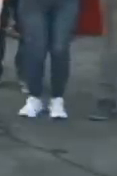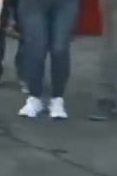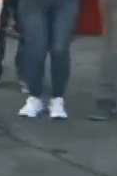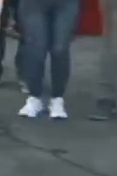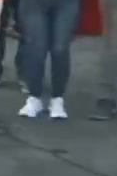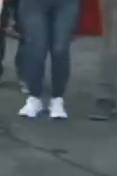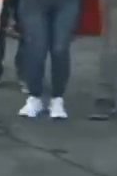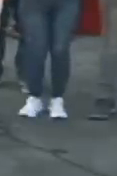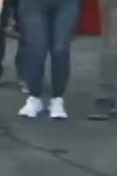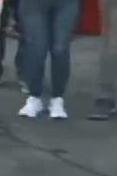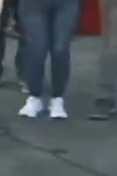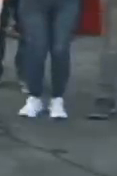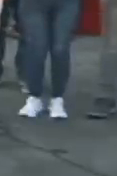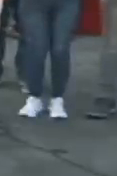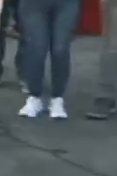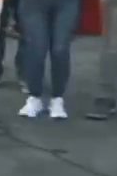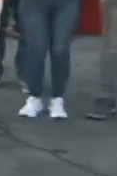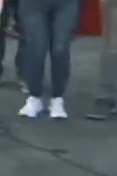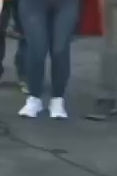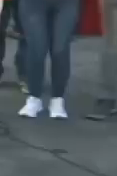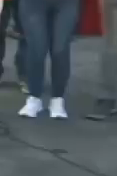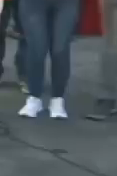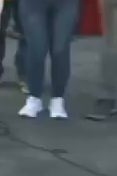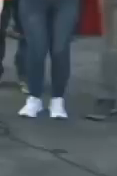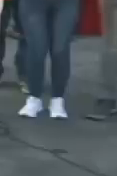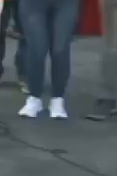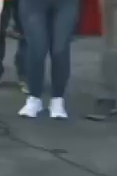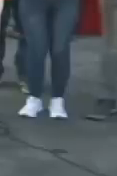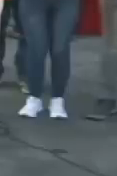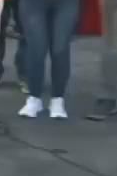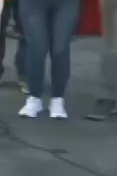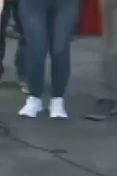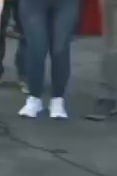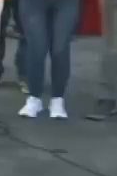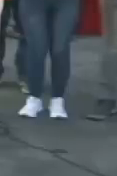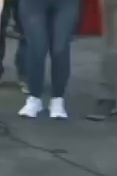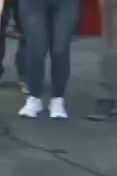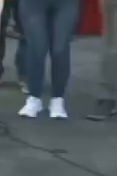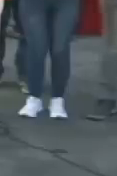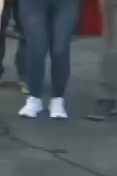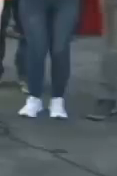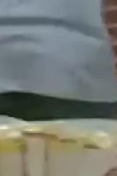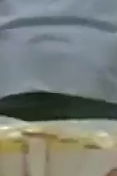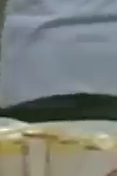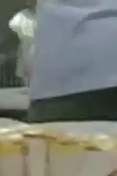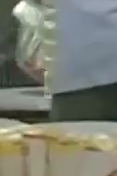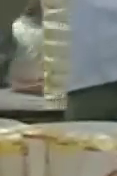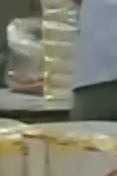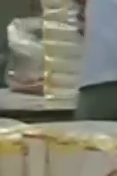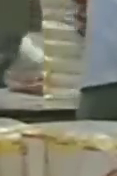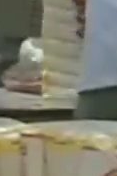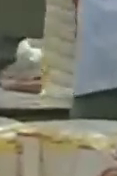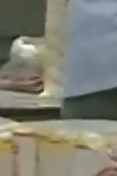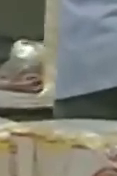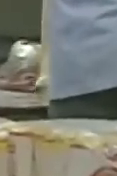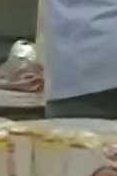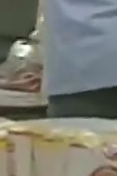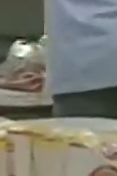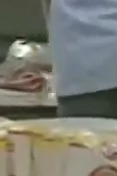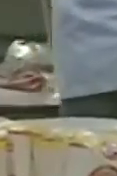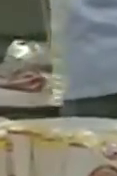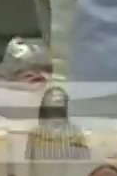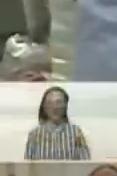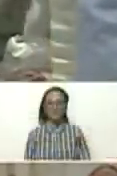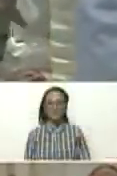si queremos eliminar, superar la pobreza, tenemos que darle poder al pueblo. Y usted, presidente, hoy está dando poder